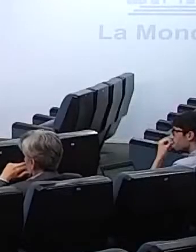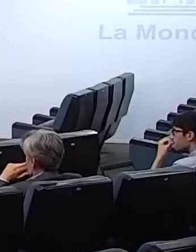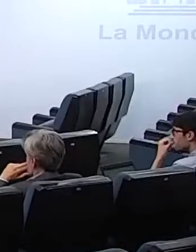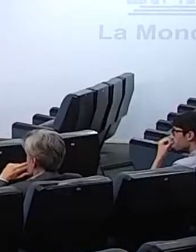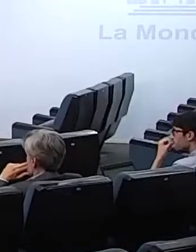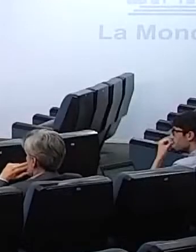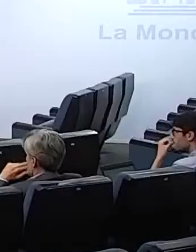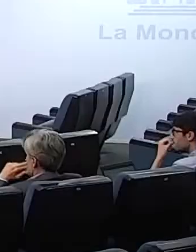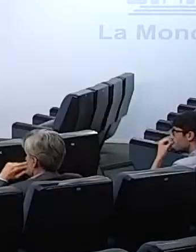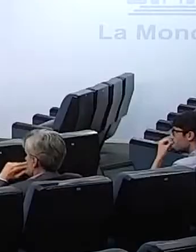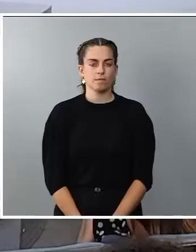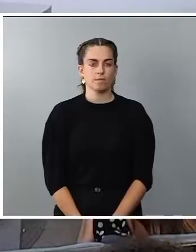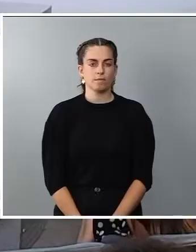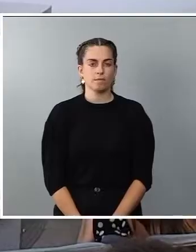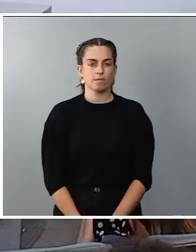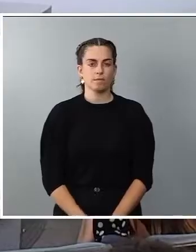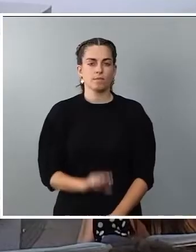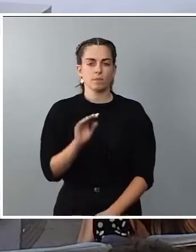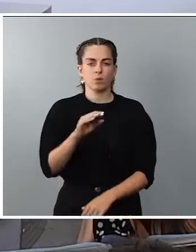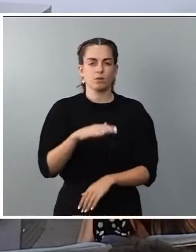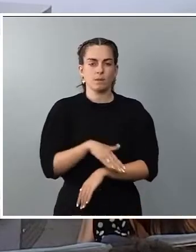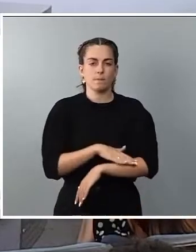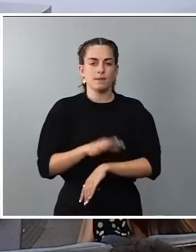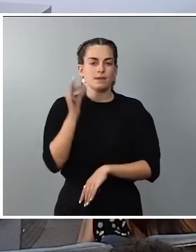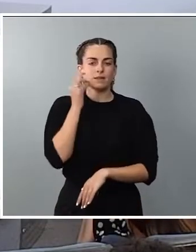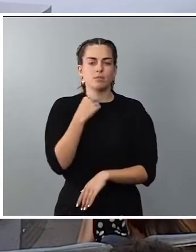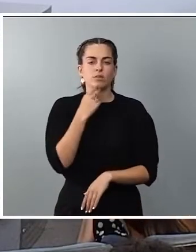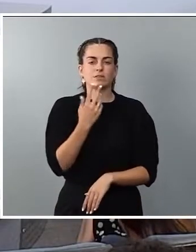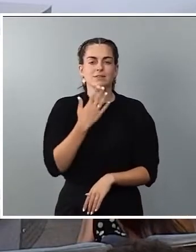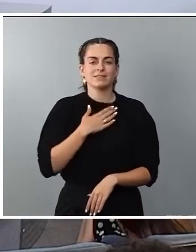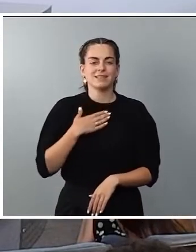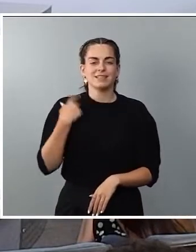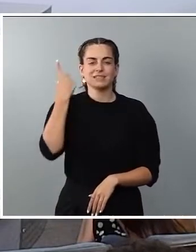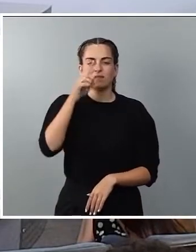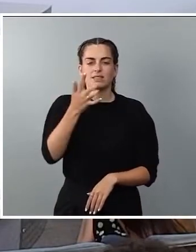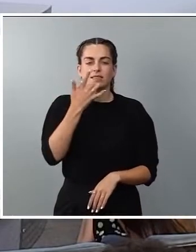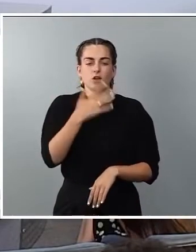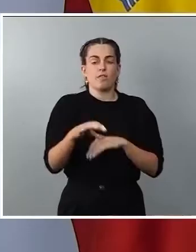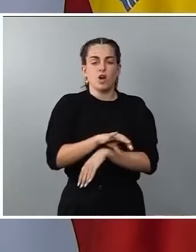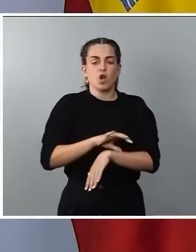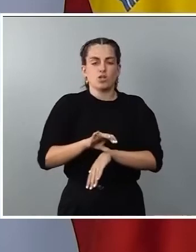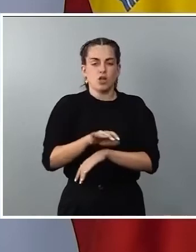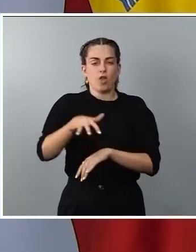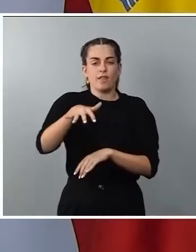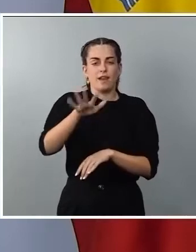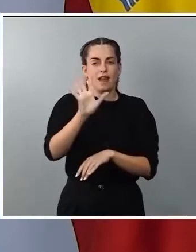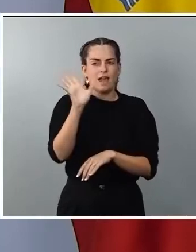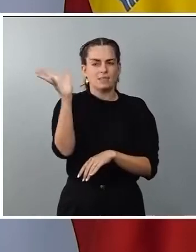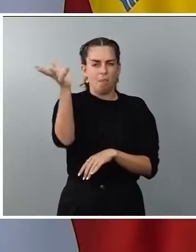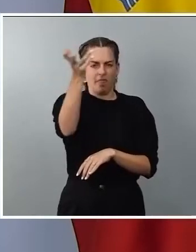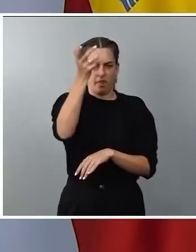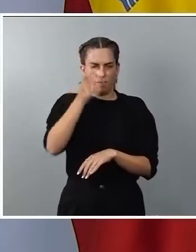Gobierno ha hecho un doble anuncio. El primero de ellos, la aprobación del Consejo del Espacio. El Consejo del Espacio es un órgano